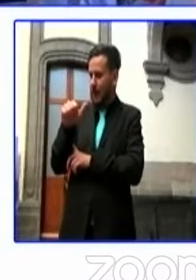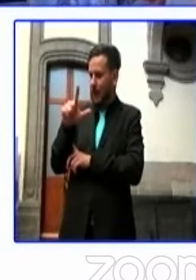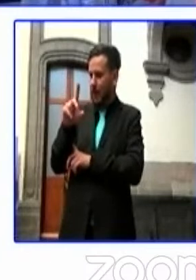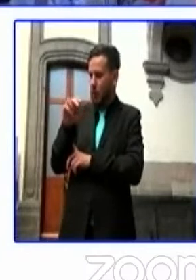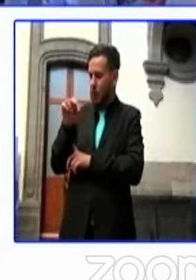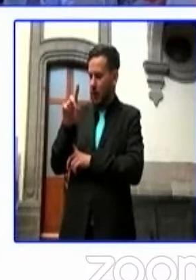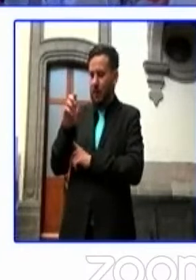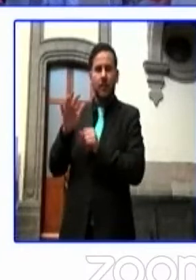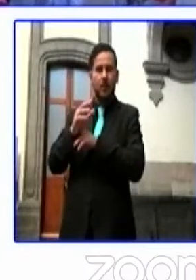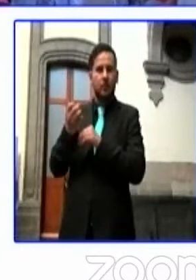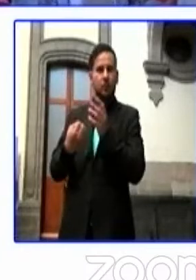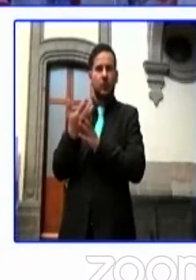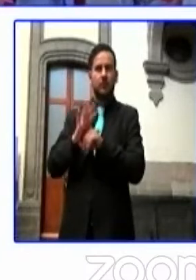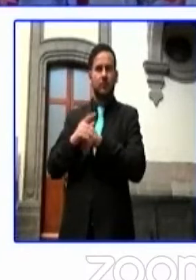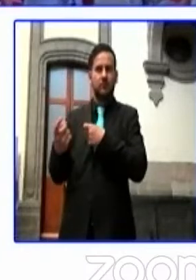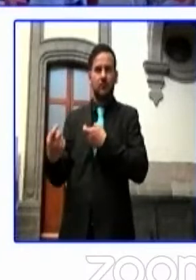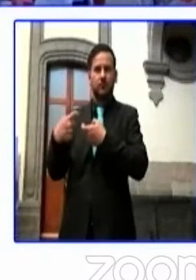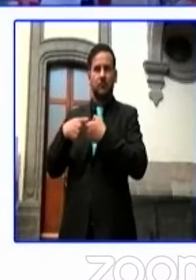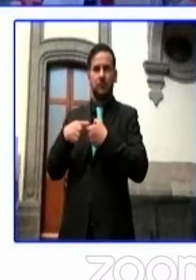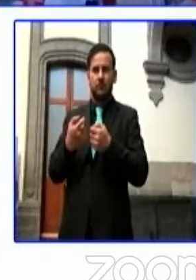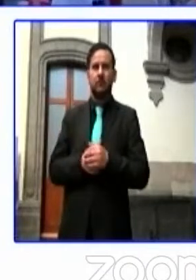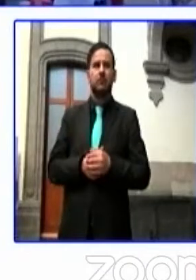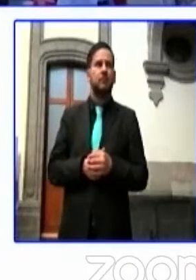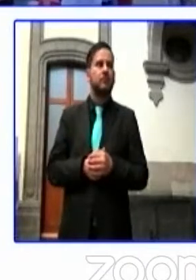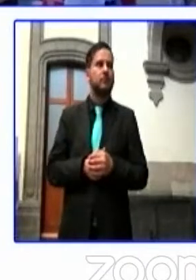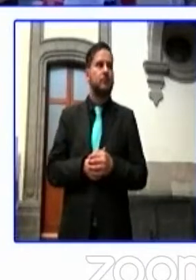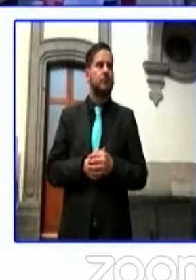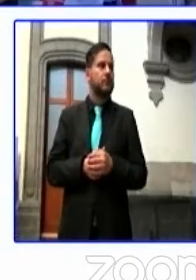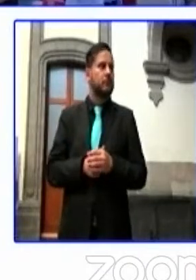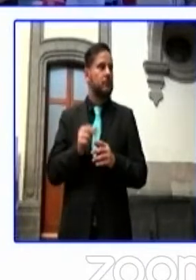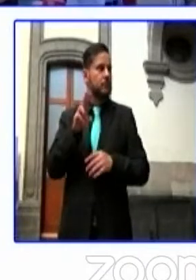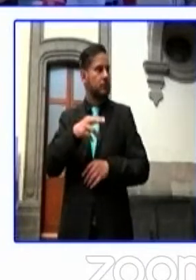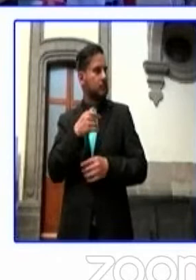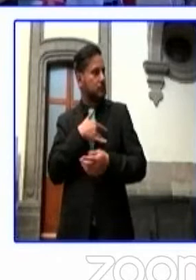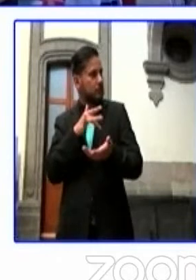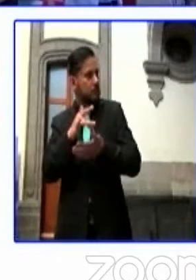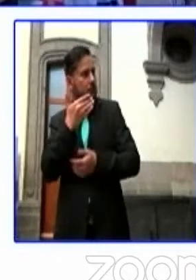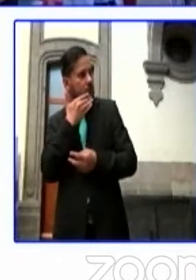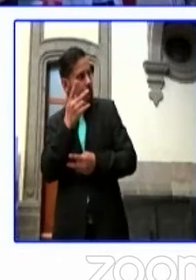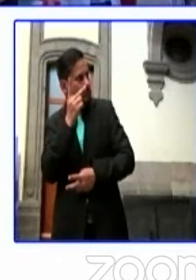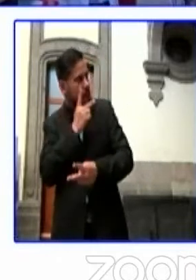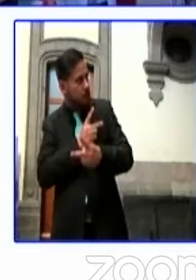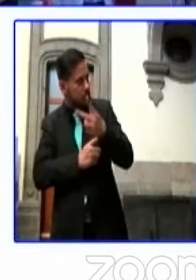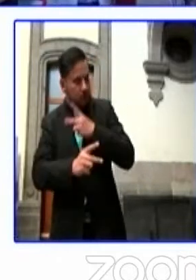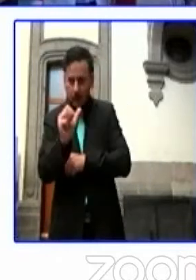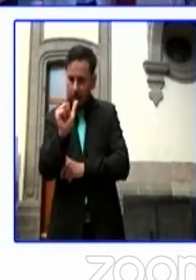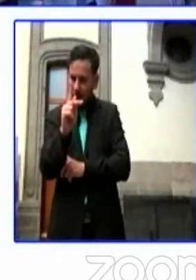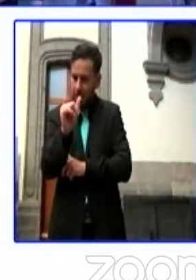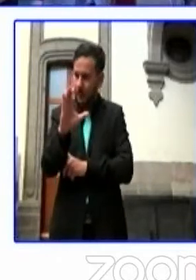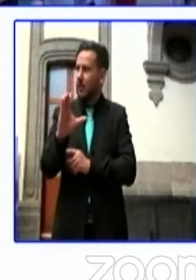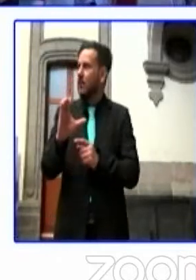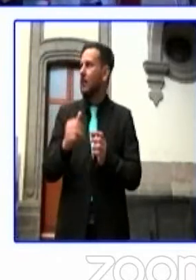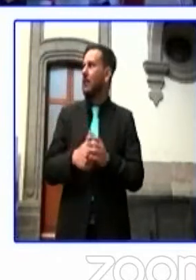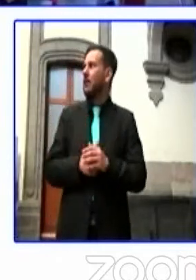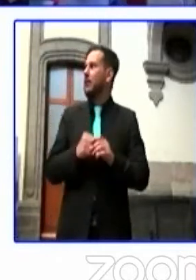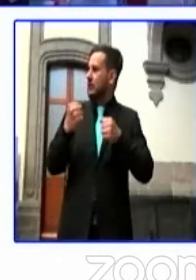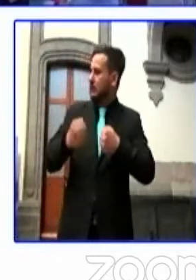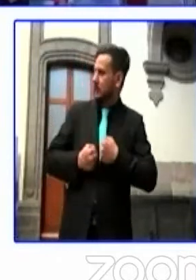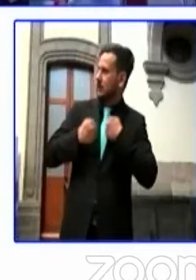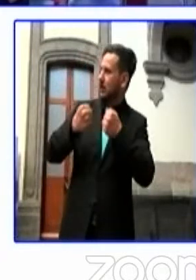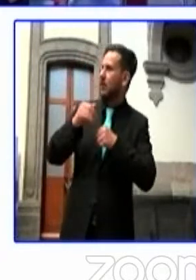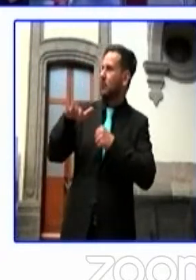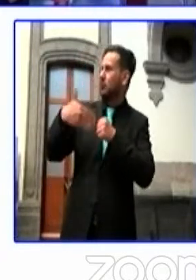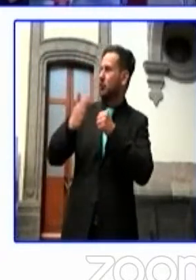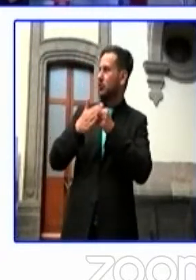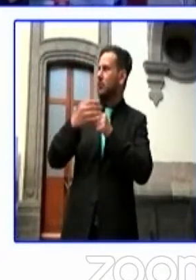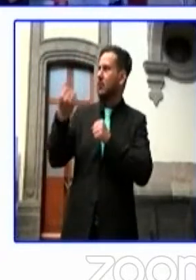su reincorporación. Entonces, pues muchísimas gracias y bienvenido de nuevo a PAC. Entonces, seguro en el siguiente foro